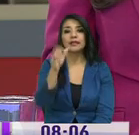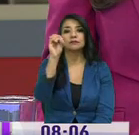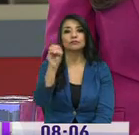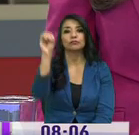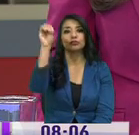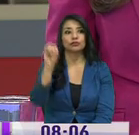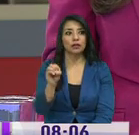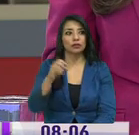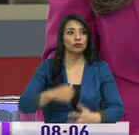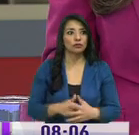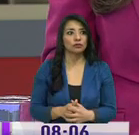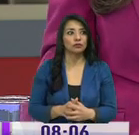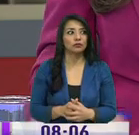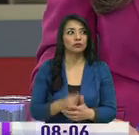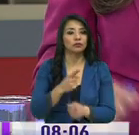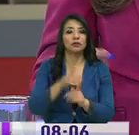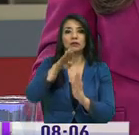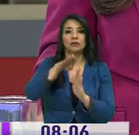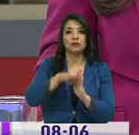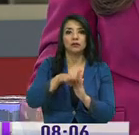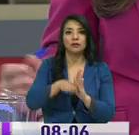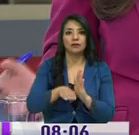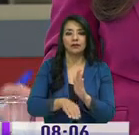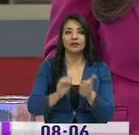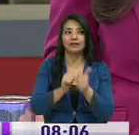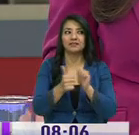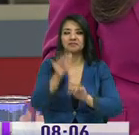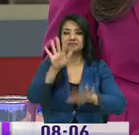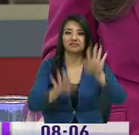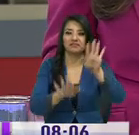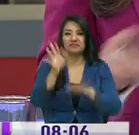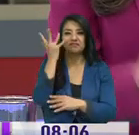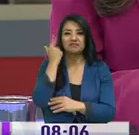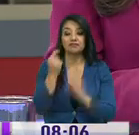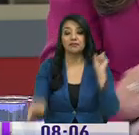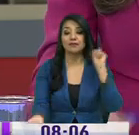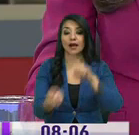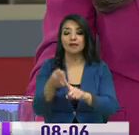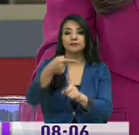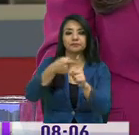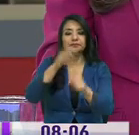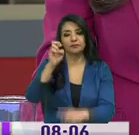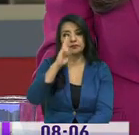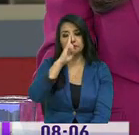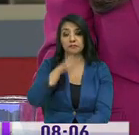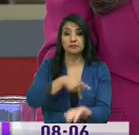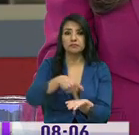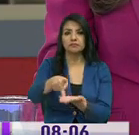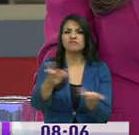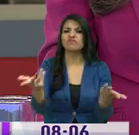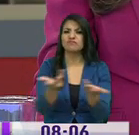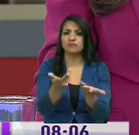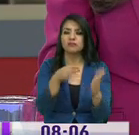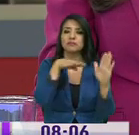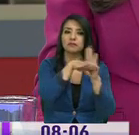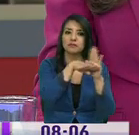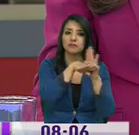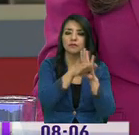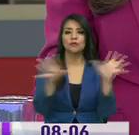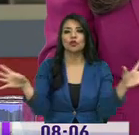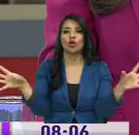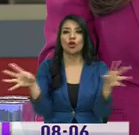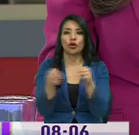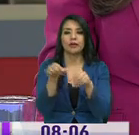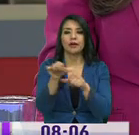el cual irá disminuyendo cada quincena hasta el mes de junio. El pago se lo podrá realizar en las instituciones bancarias y en todas